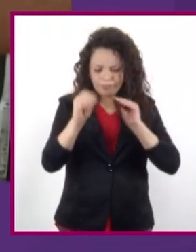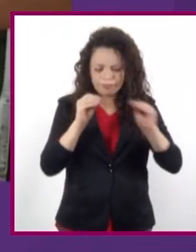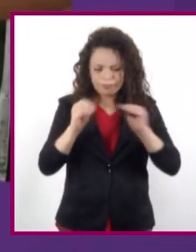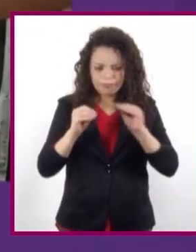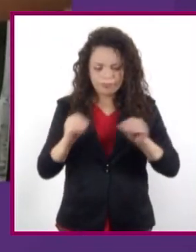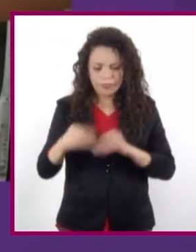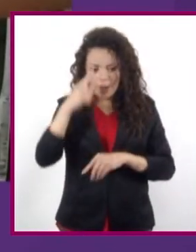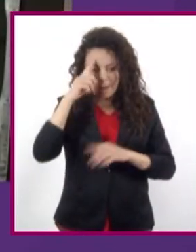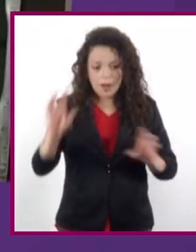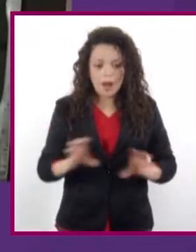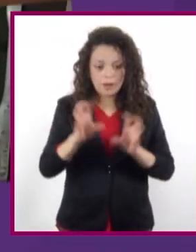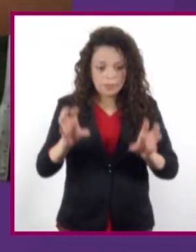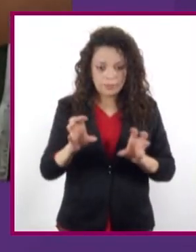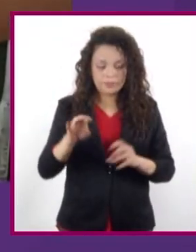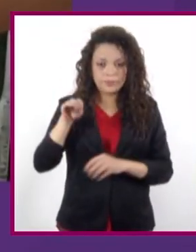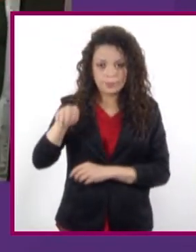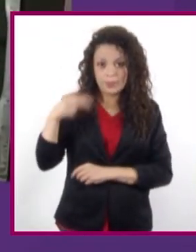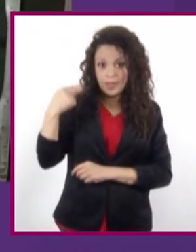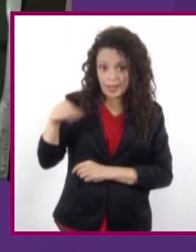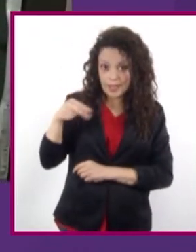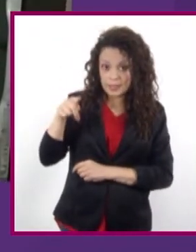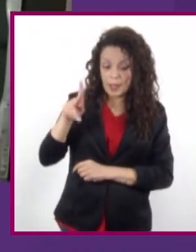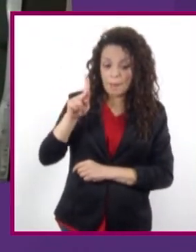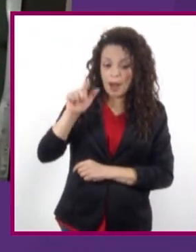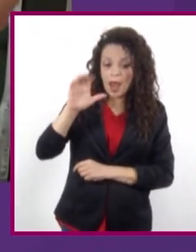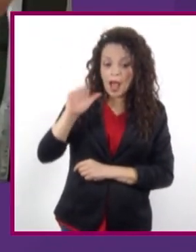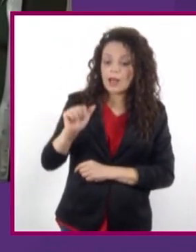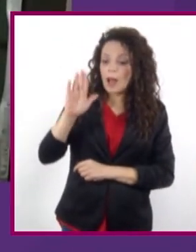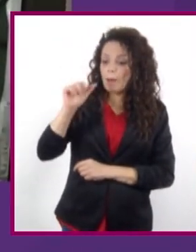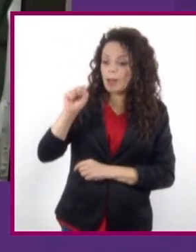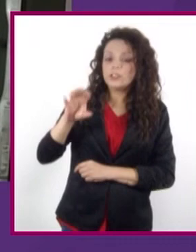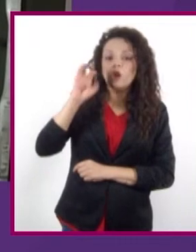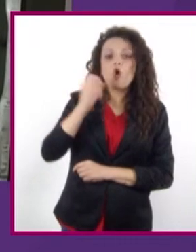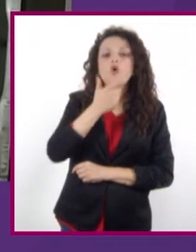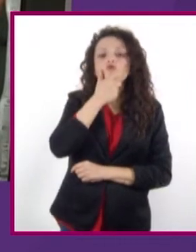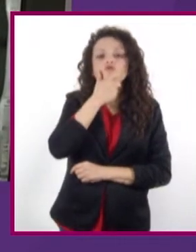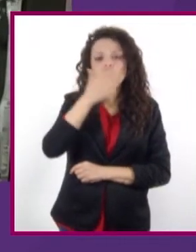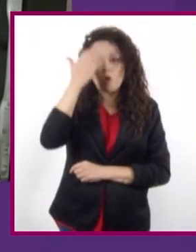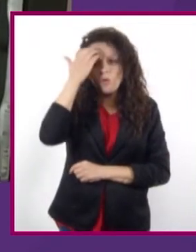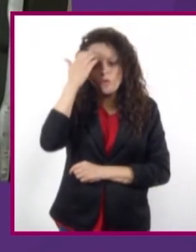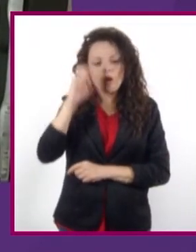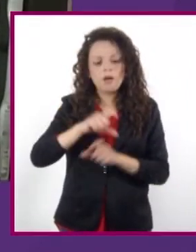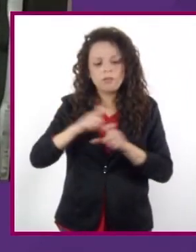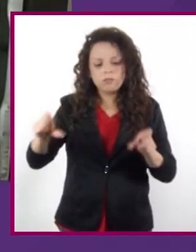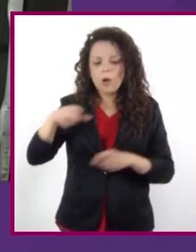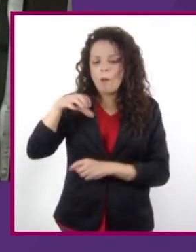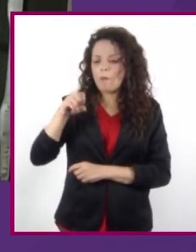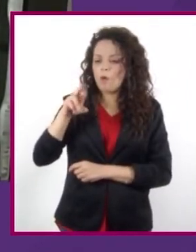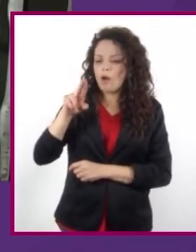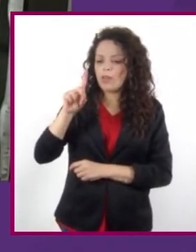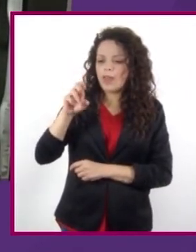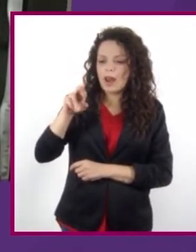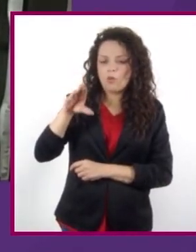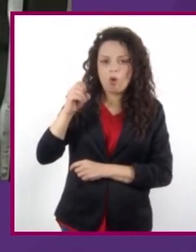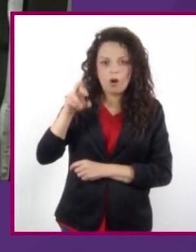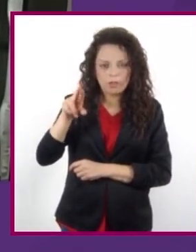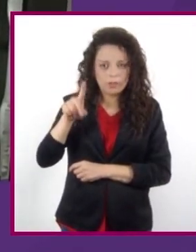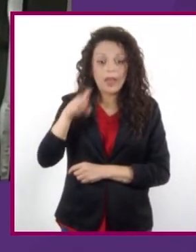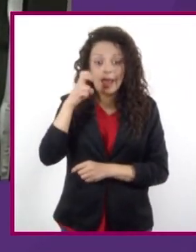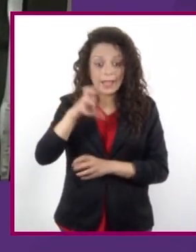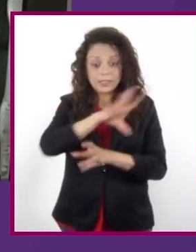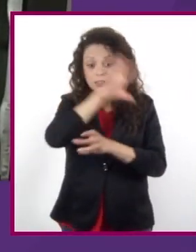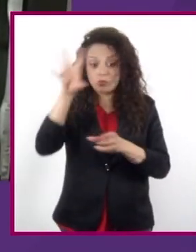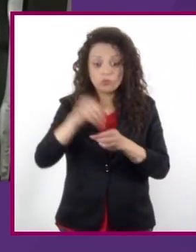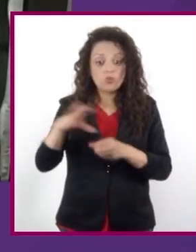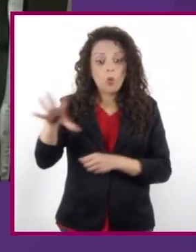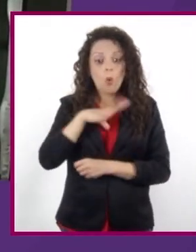La tarjeta madre, la placa base, o mejor conocida en inglés motherboard, es donde se incorporan todos los